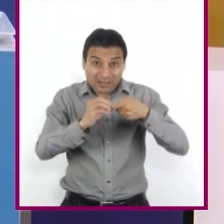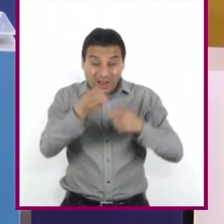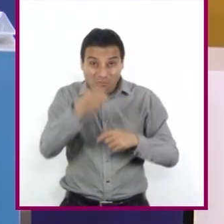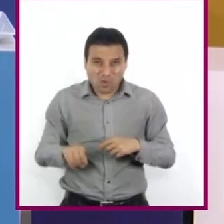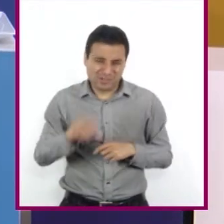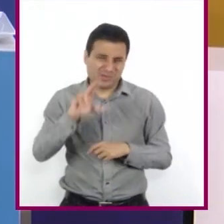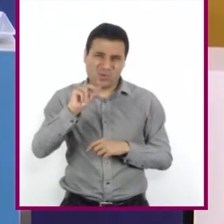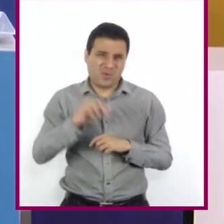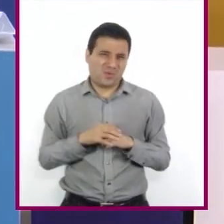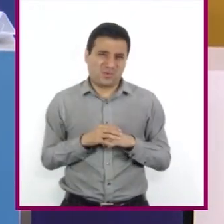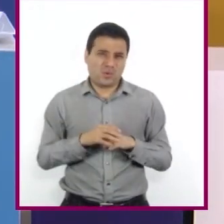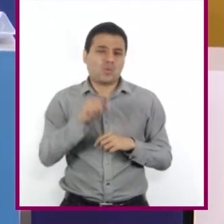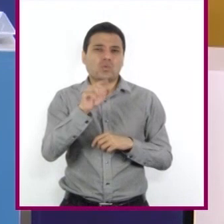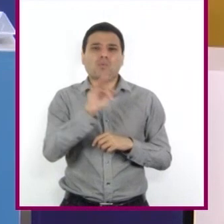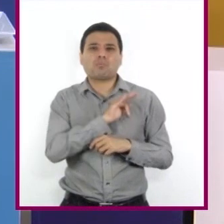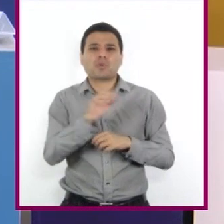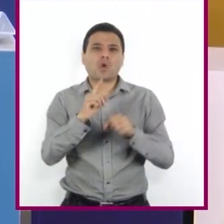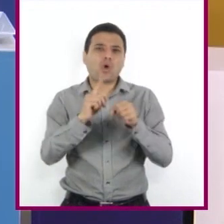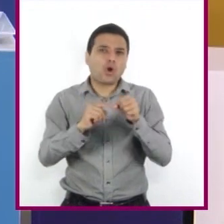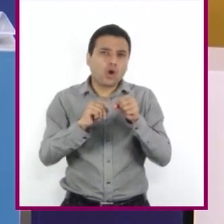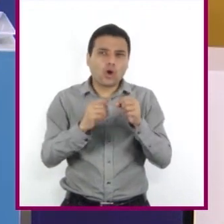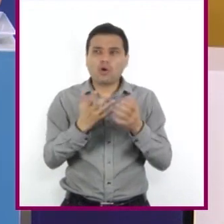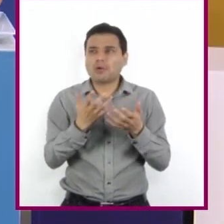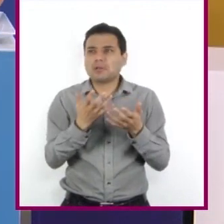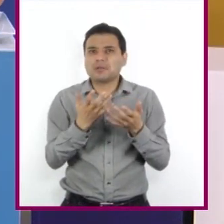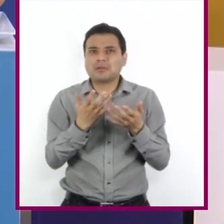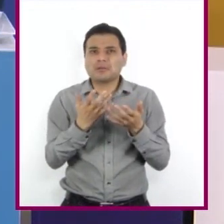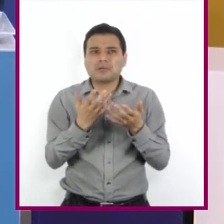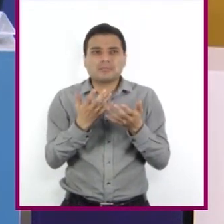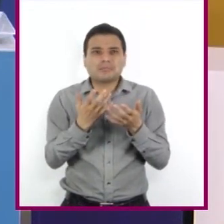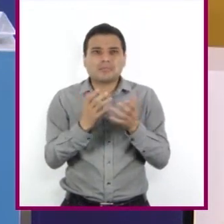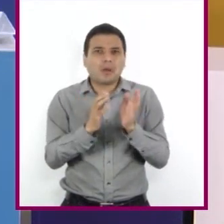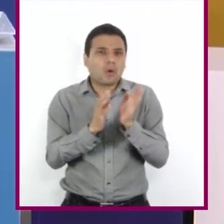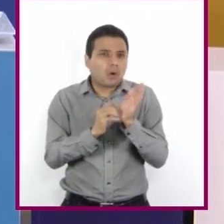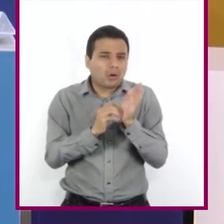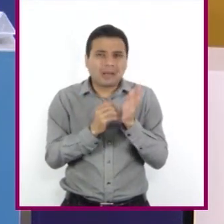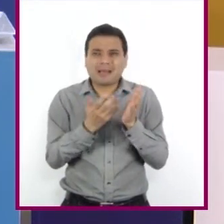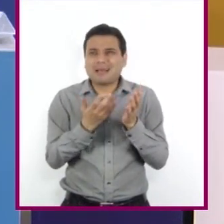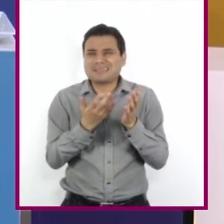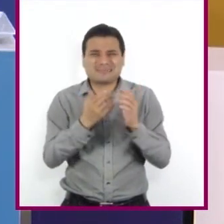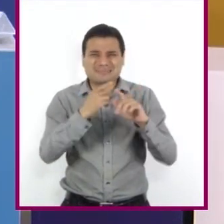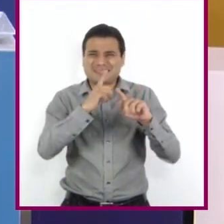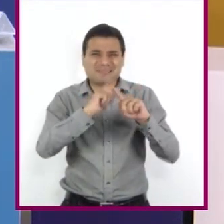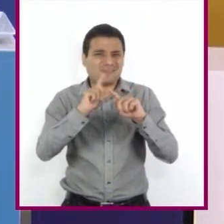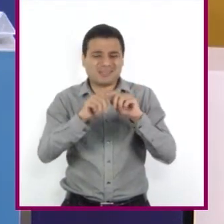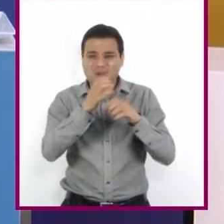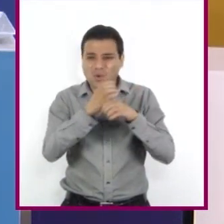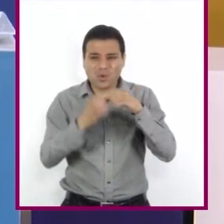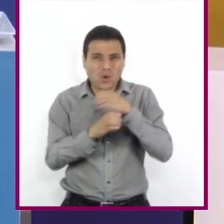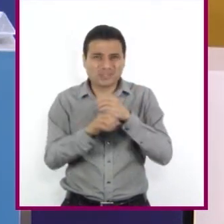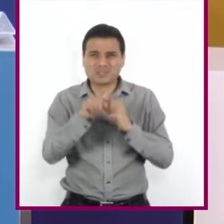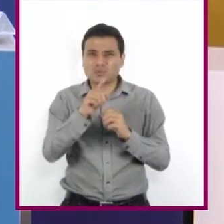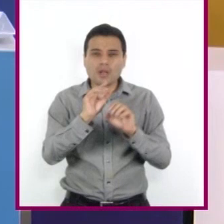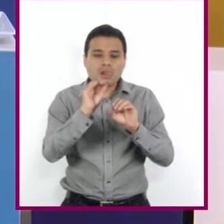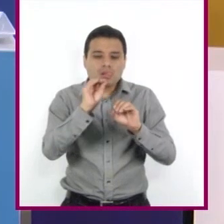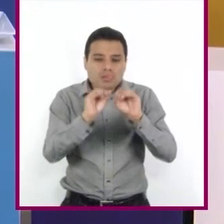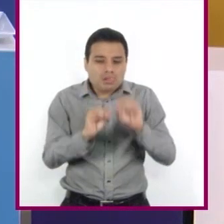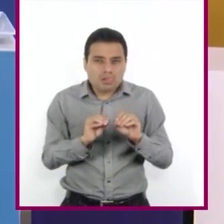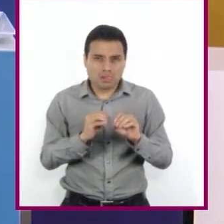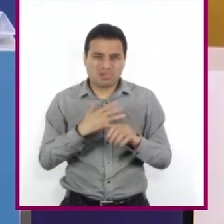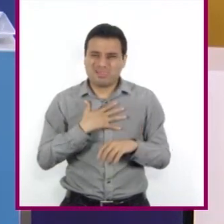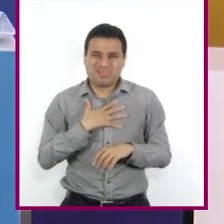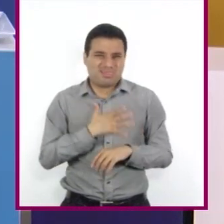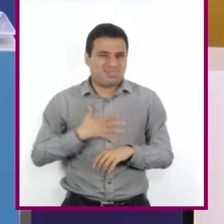También podemos empezar a combinar colores, podemos utilizar pedazos de hojas. Vayan también viendo los contrastes que alguna vez los